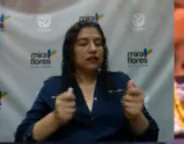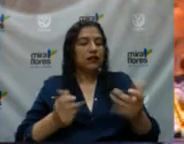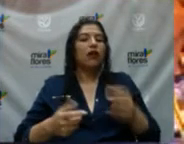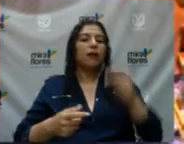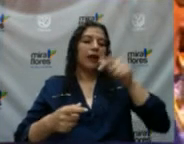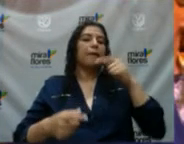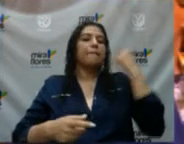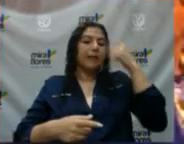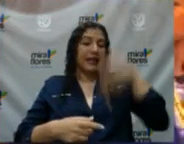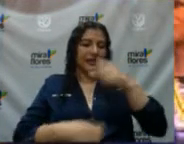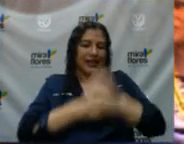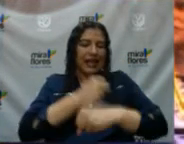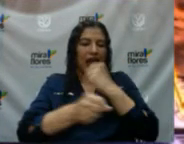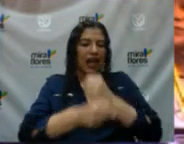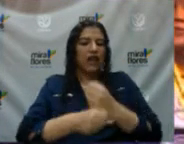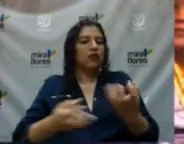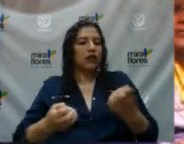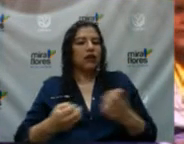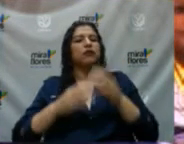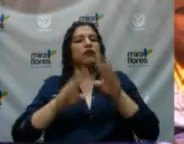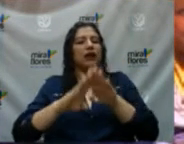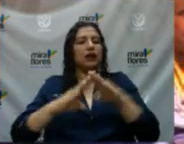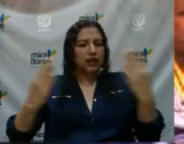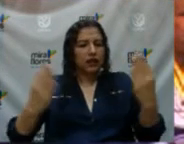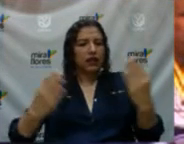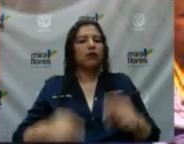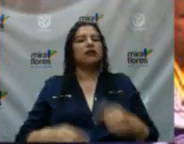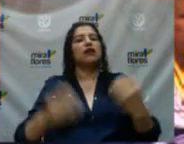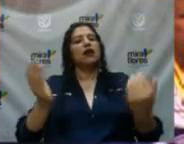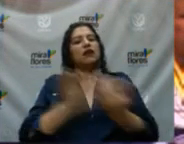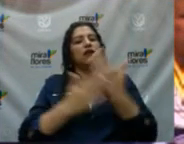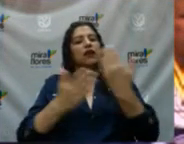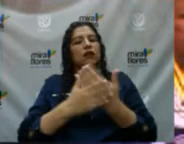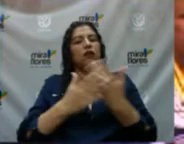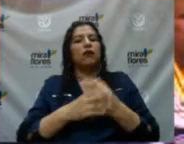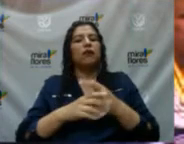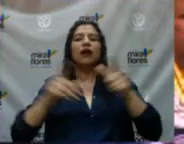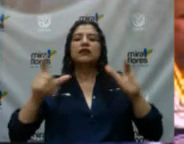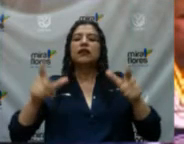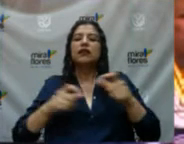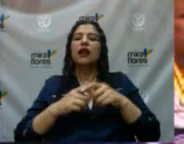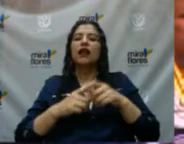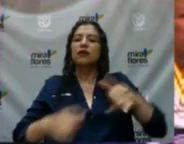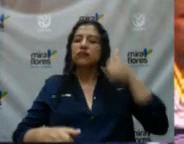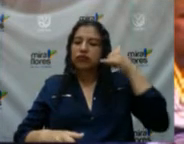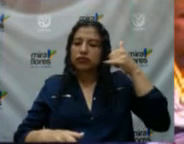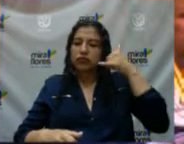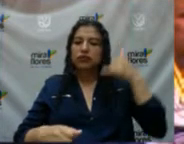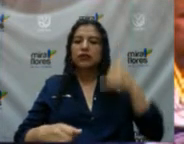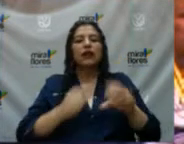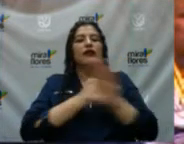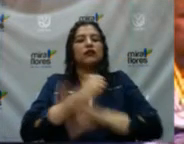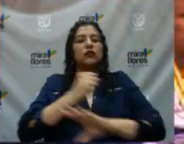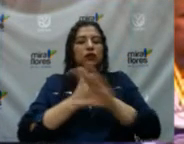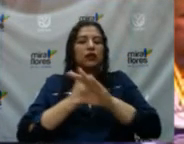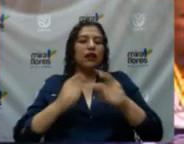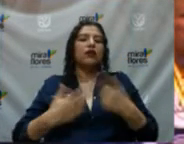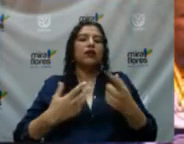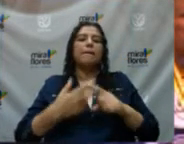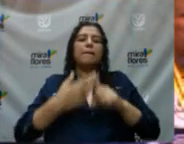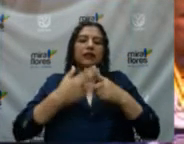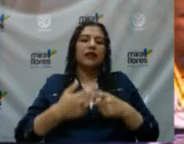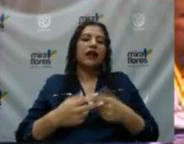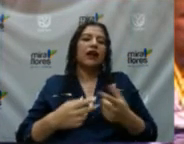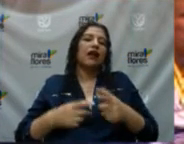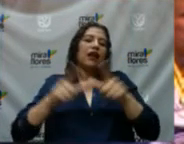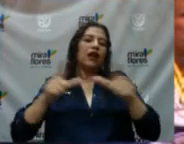mejor dicho, tenemos prevista la inauguración de la nueva Central de Seguridad Ciudadana, con la cual también nacerá la primera